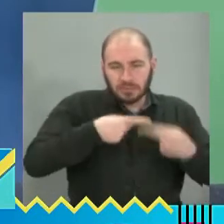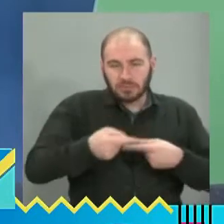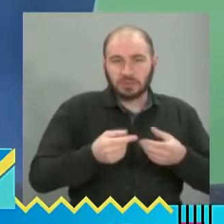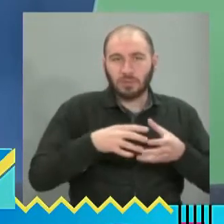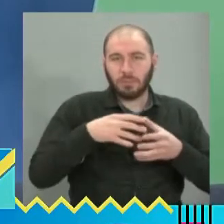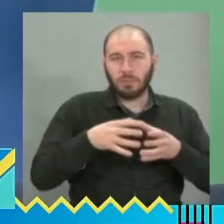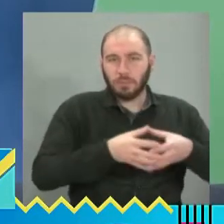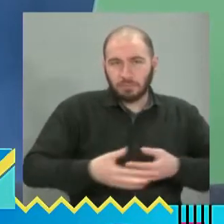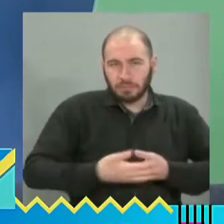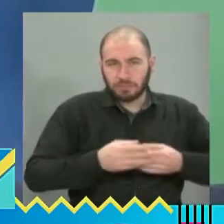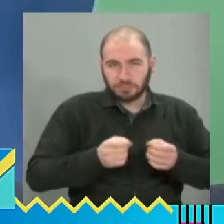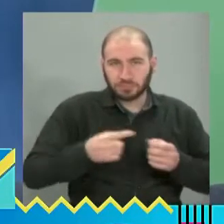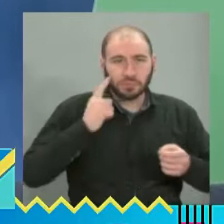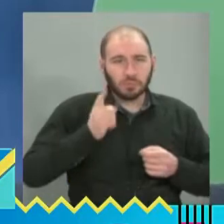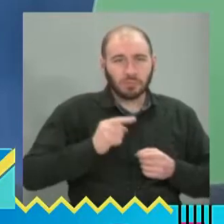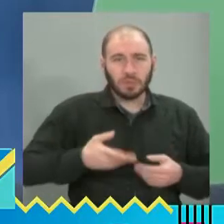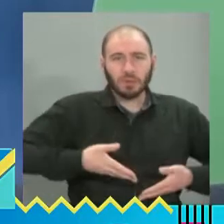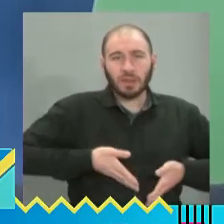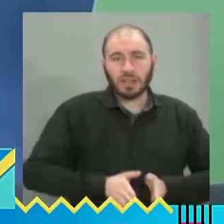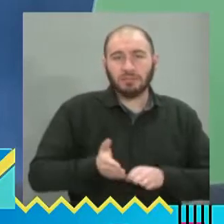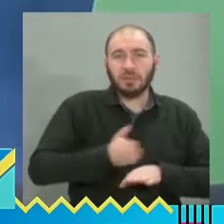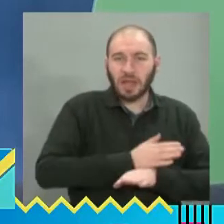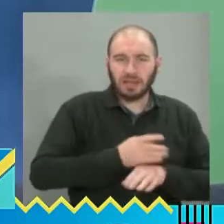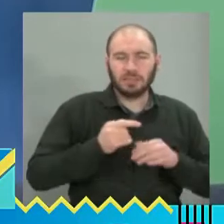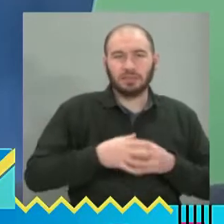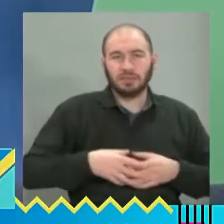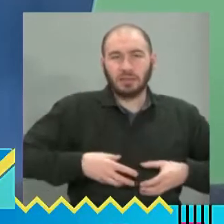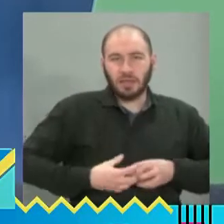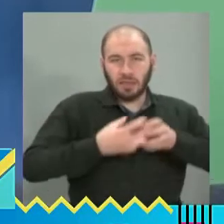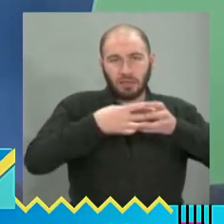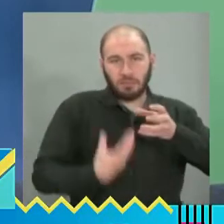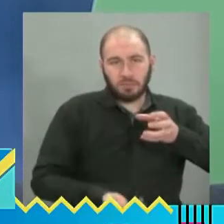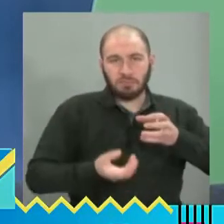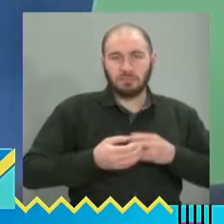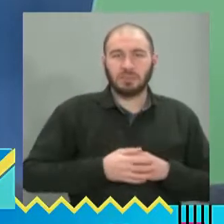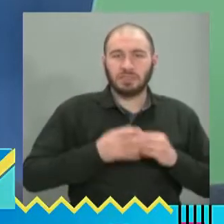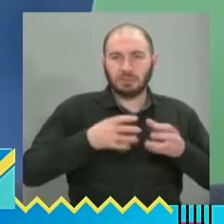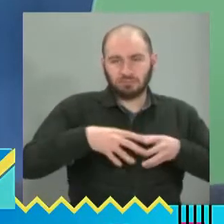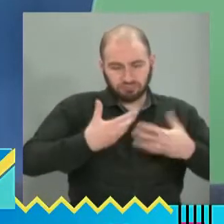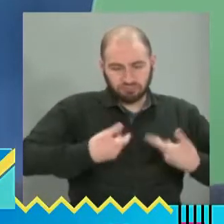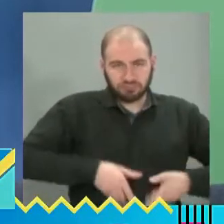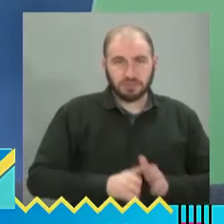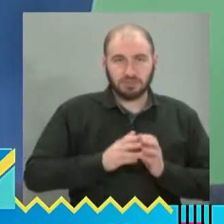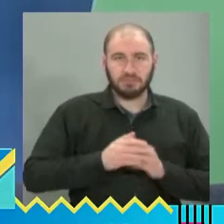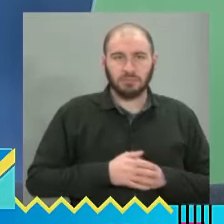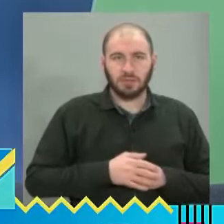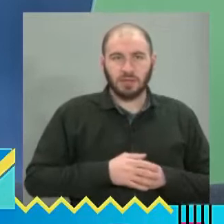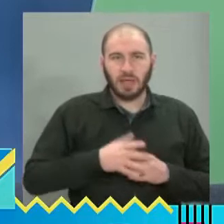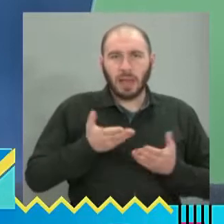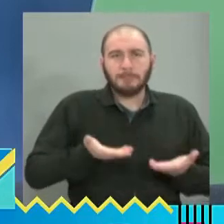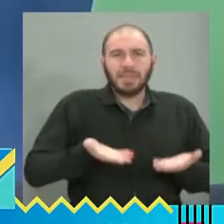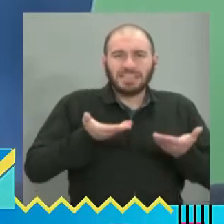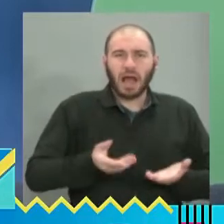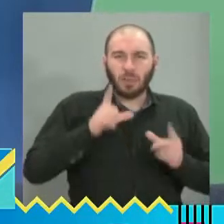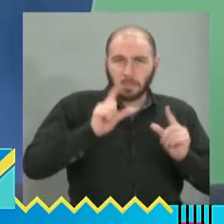feto, haciendo que aumente el riesgo de parto prematuro, desprendimiento de membranas, desprendimiento de placenta, que tenga menor peso al